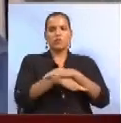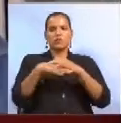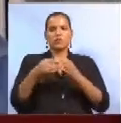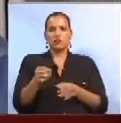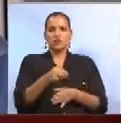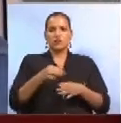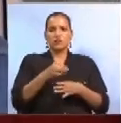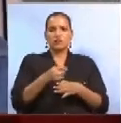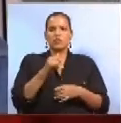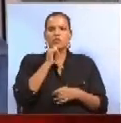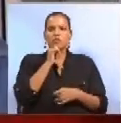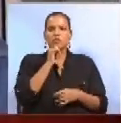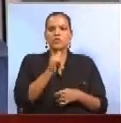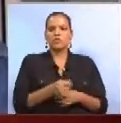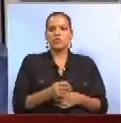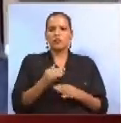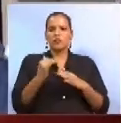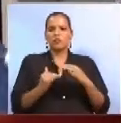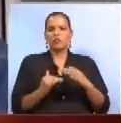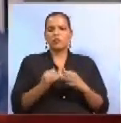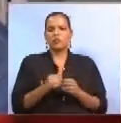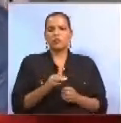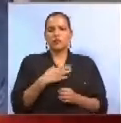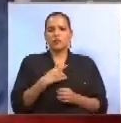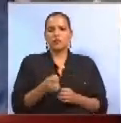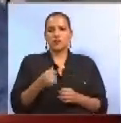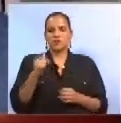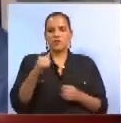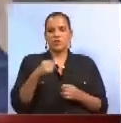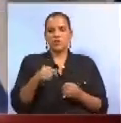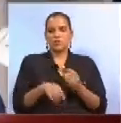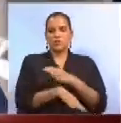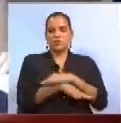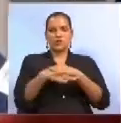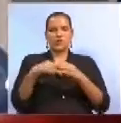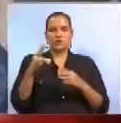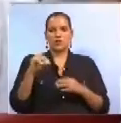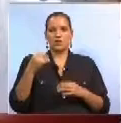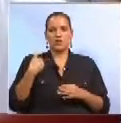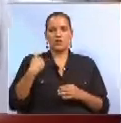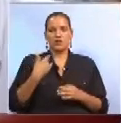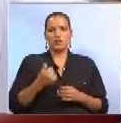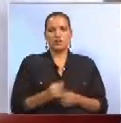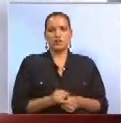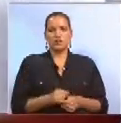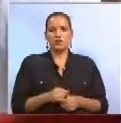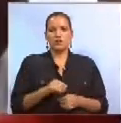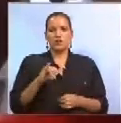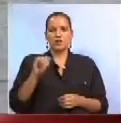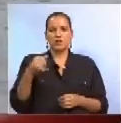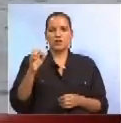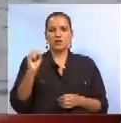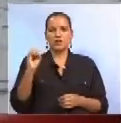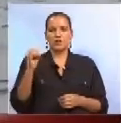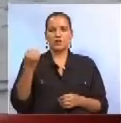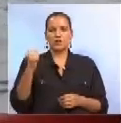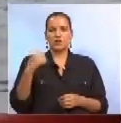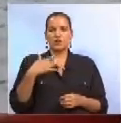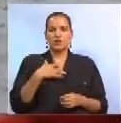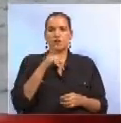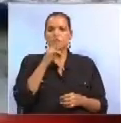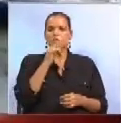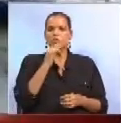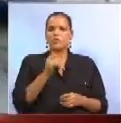disuelto en agua es mínimo, es casi nada, por lo tanto la parte soluble de este material se ha perdido. José Benítez, quien es uno de los